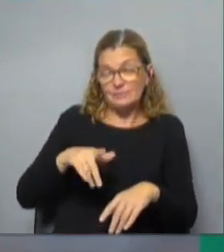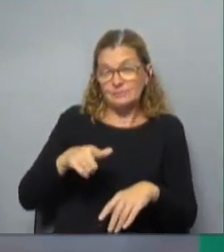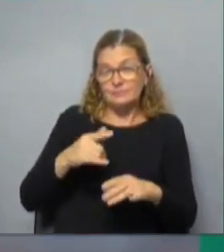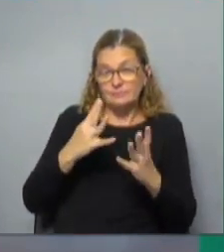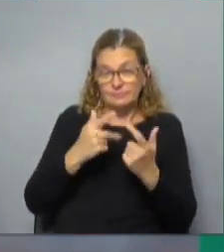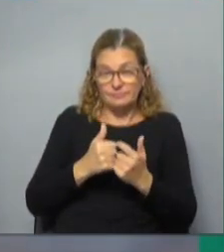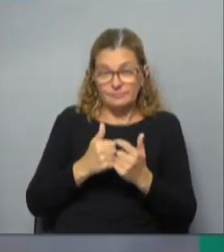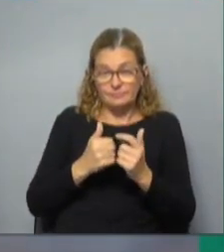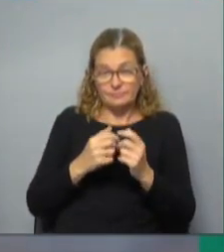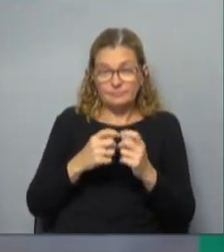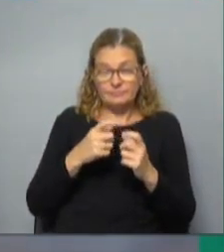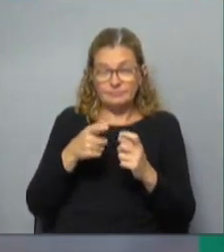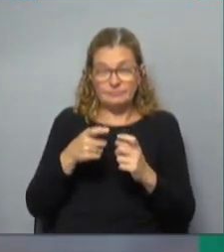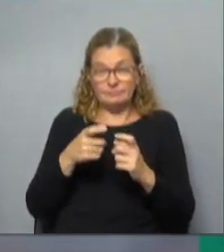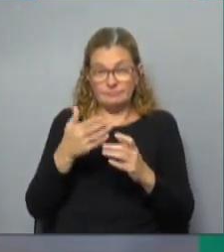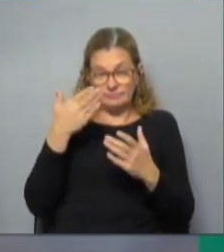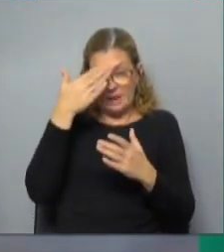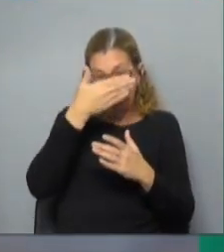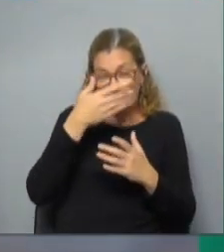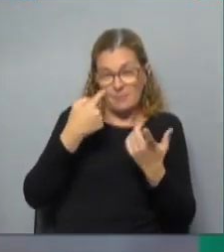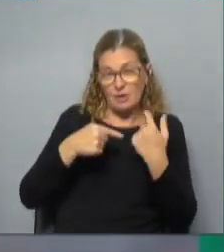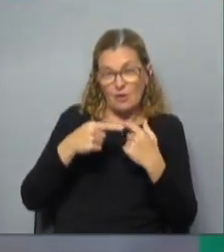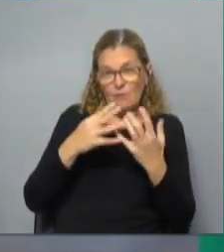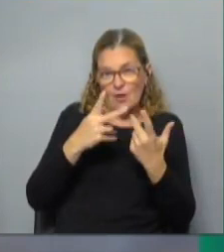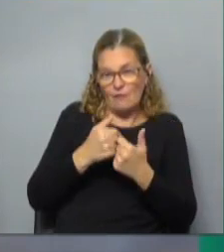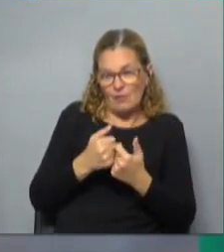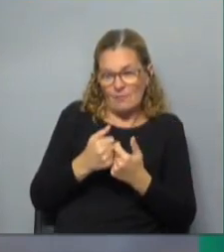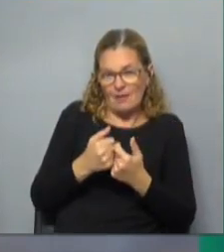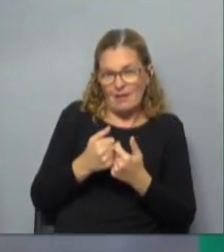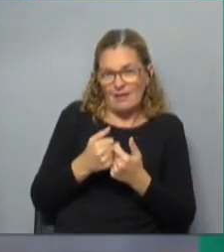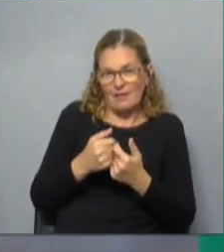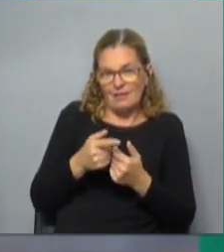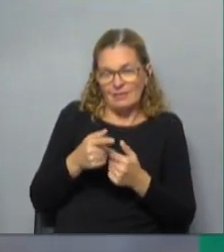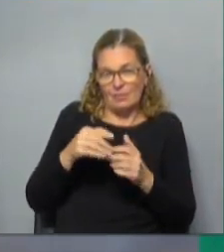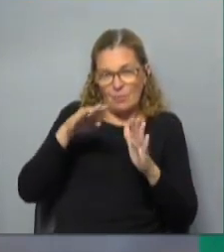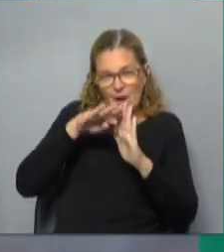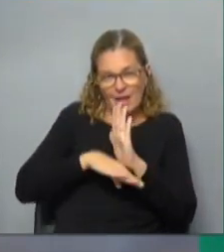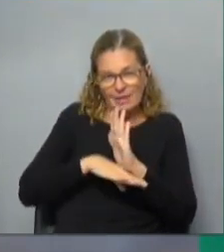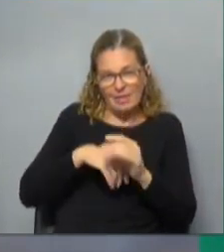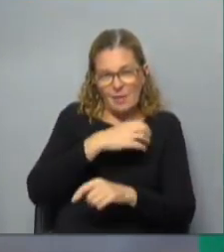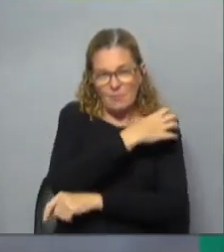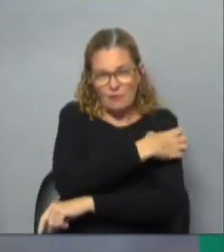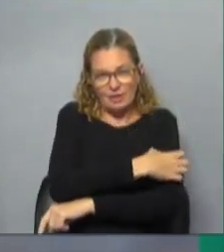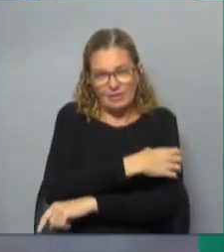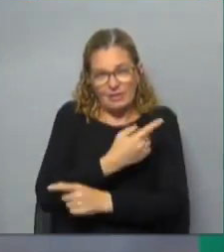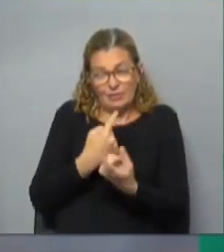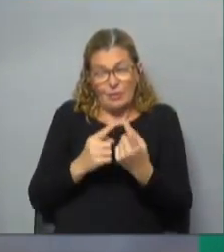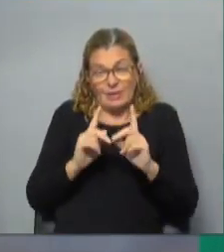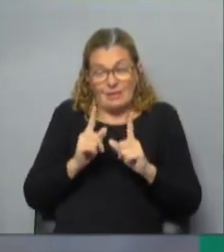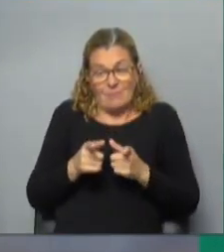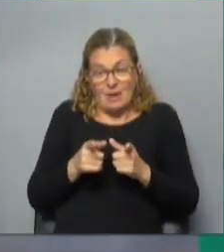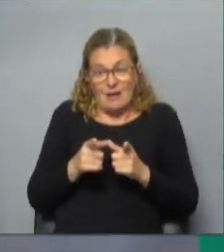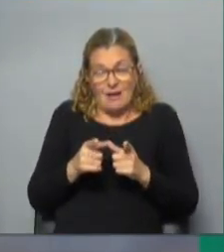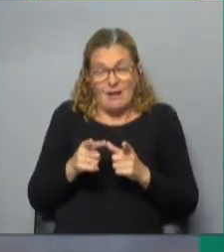forma muy sesgada pero además también metodológicamente muy cuestionable para hablar de una caída en la pobreza infantil sino que además